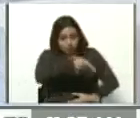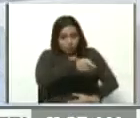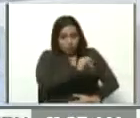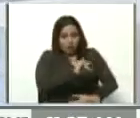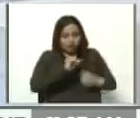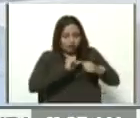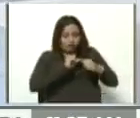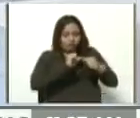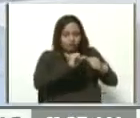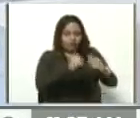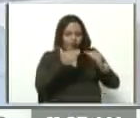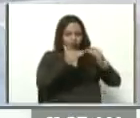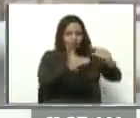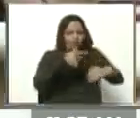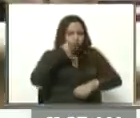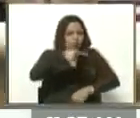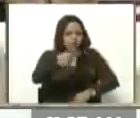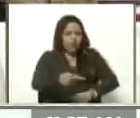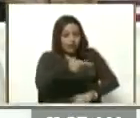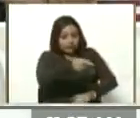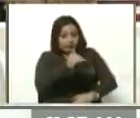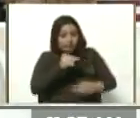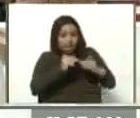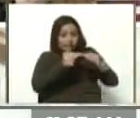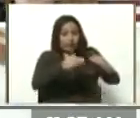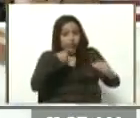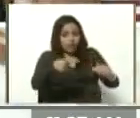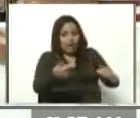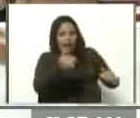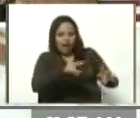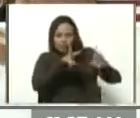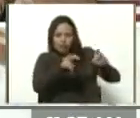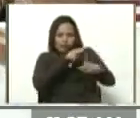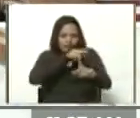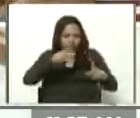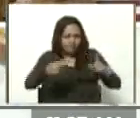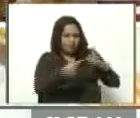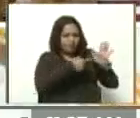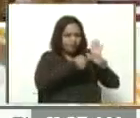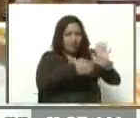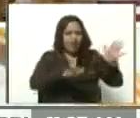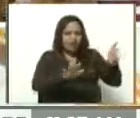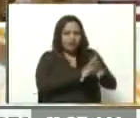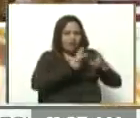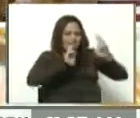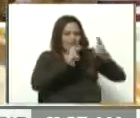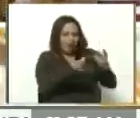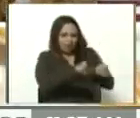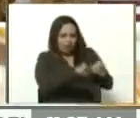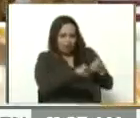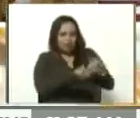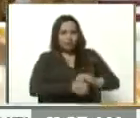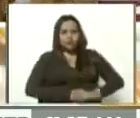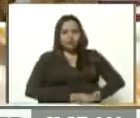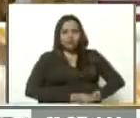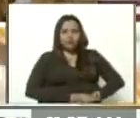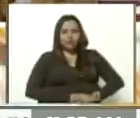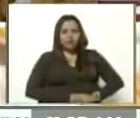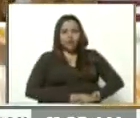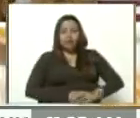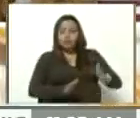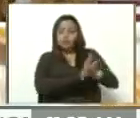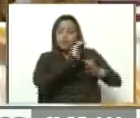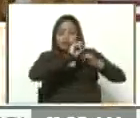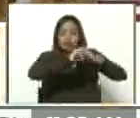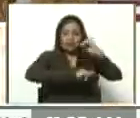estabilidad política y la estabilidad política le da una nueva visión a todo el tema económico. En el marco internacional, como